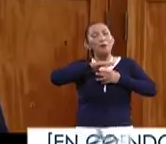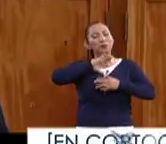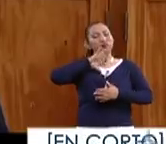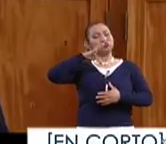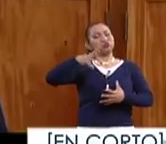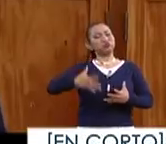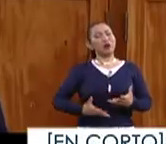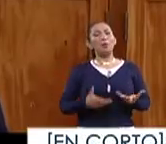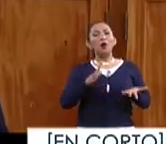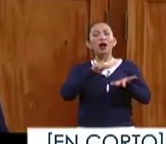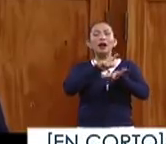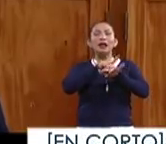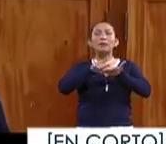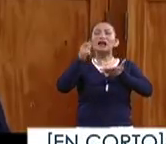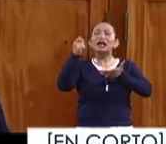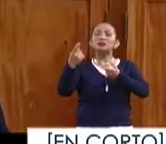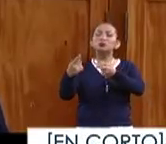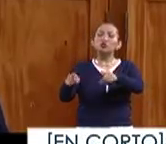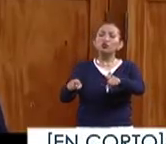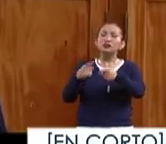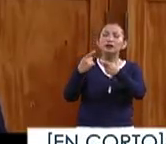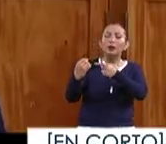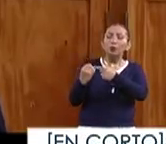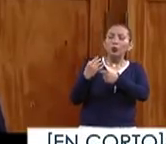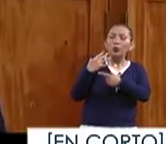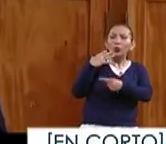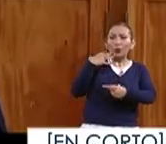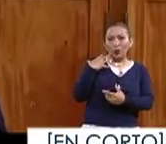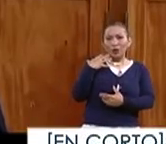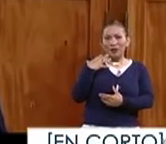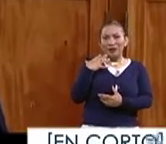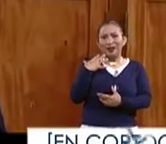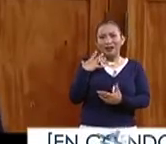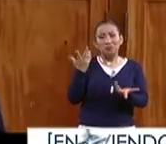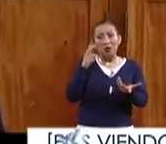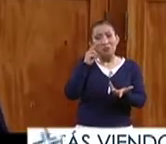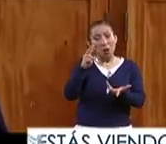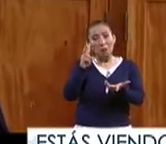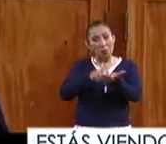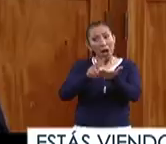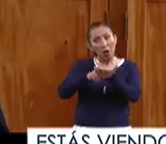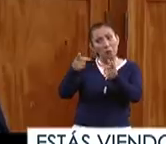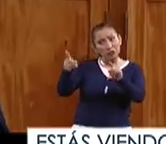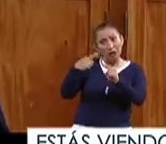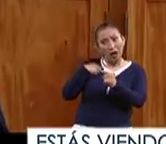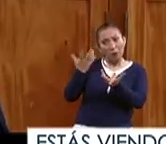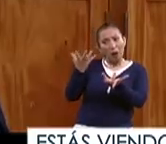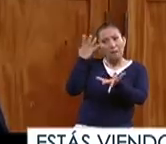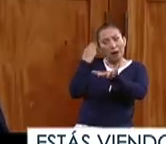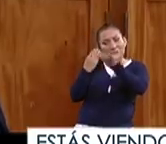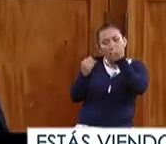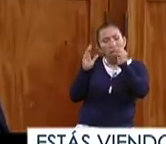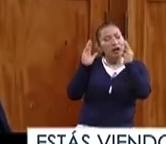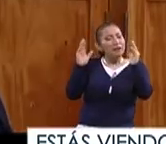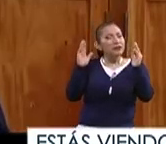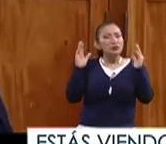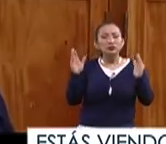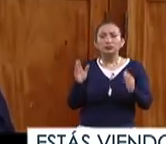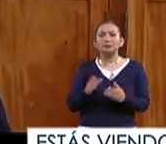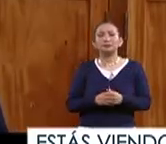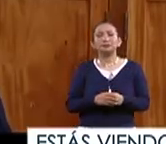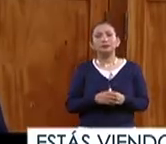da la limpieza de lo que es la música y no veo más que valores en la música, valores